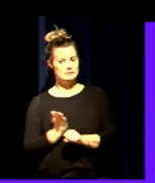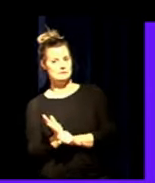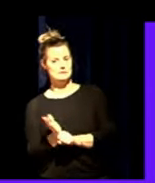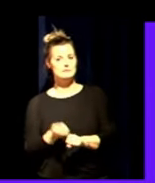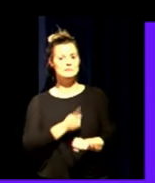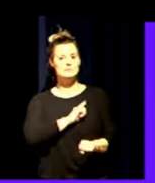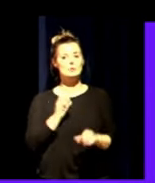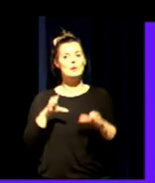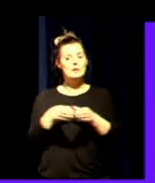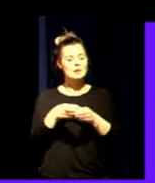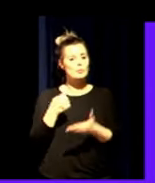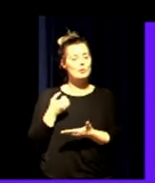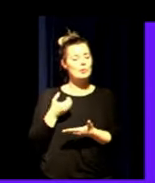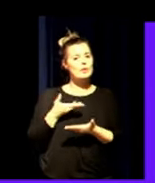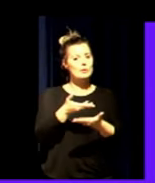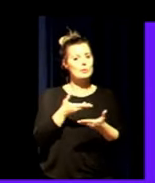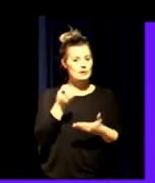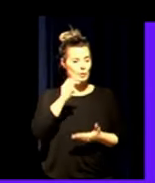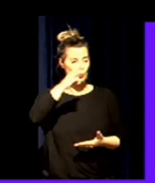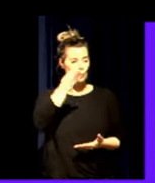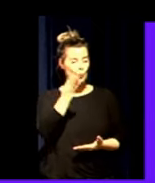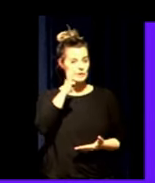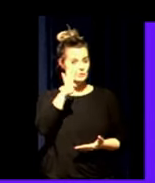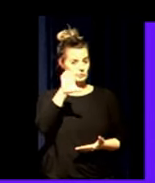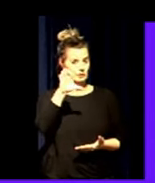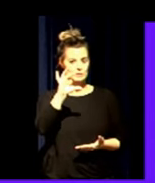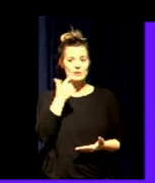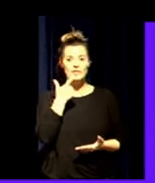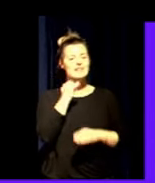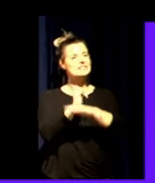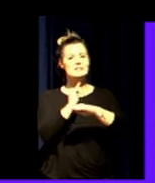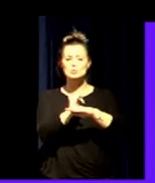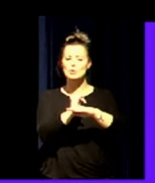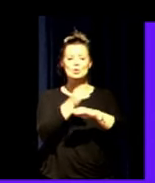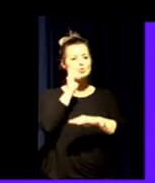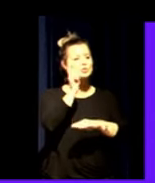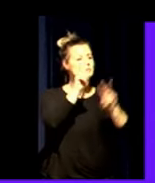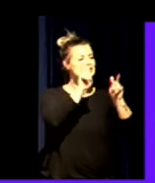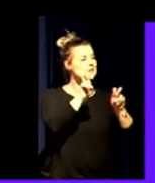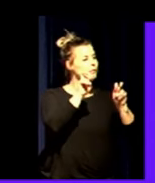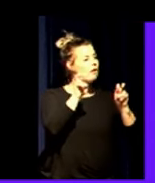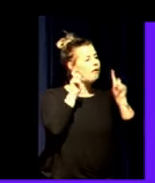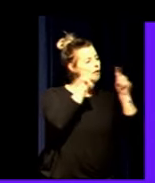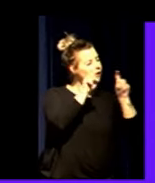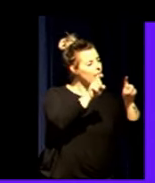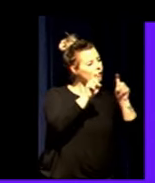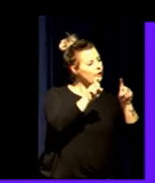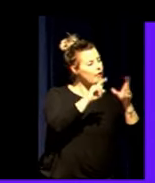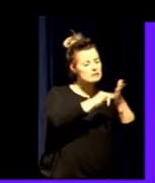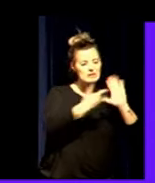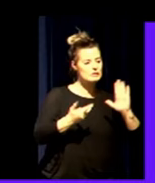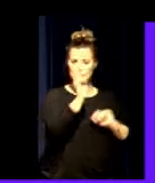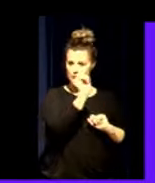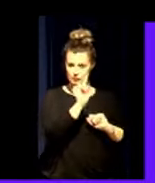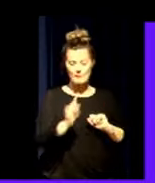ayuda de un alumno, de cuánto era eso que decía, el instituto es algo más que formación técnica, cuando habla de su